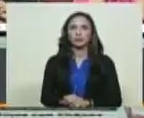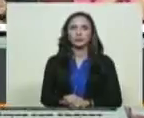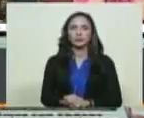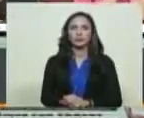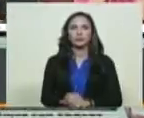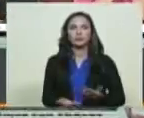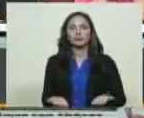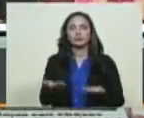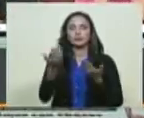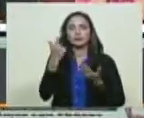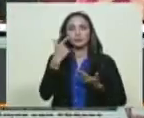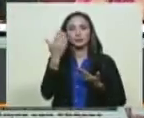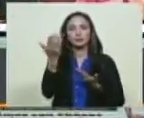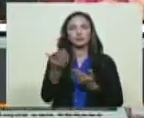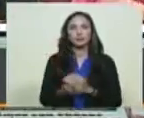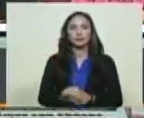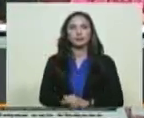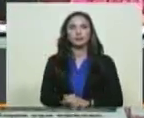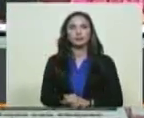área